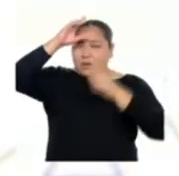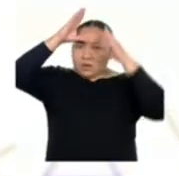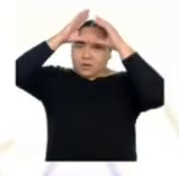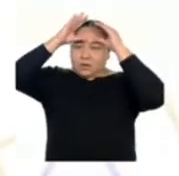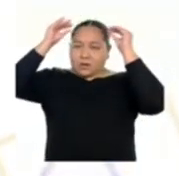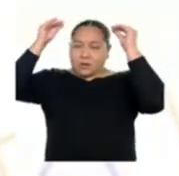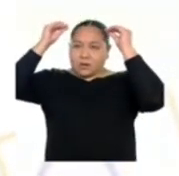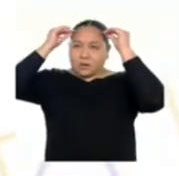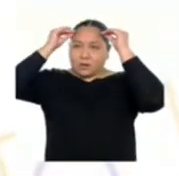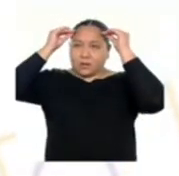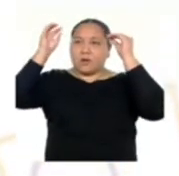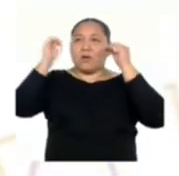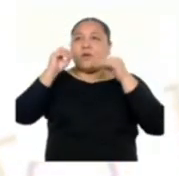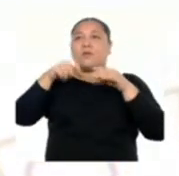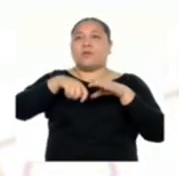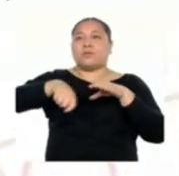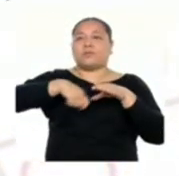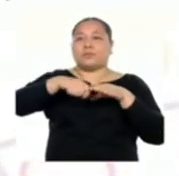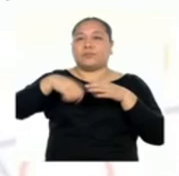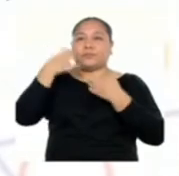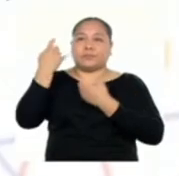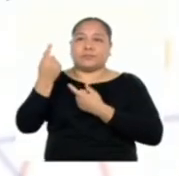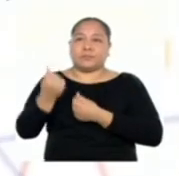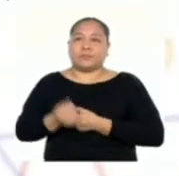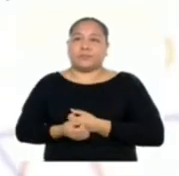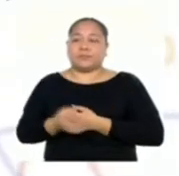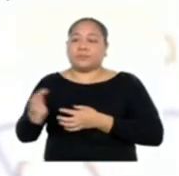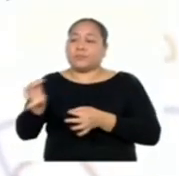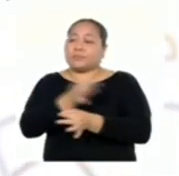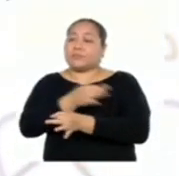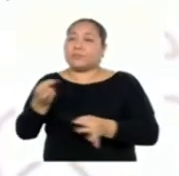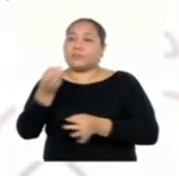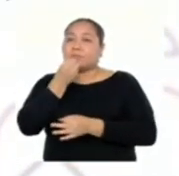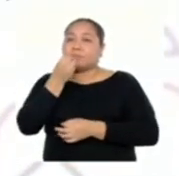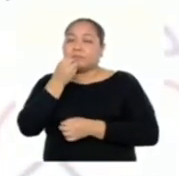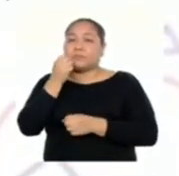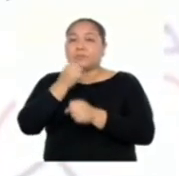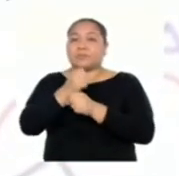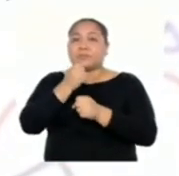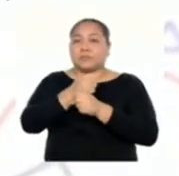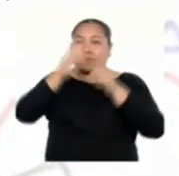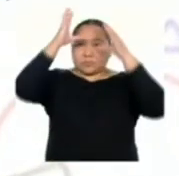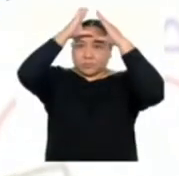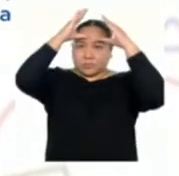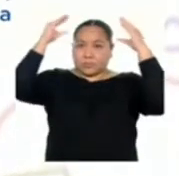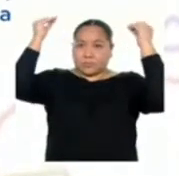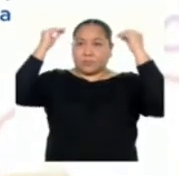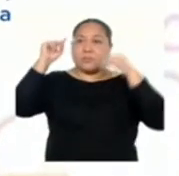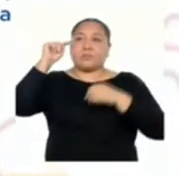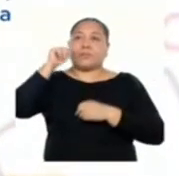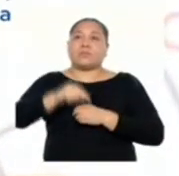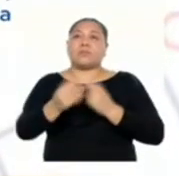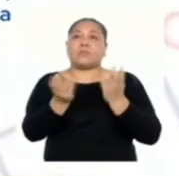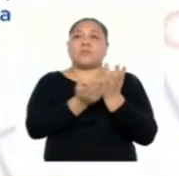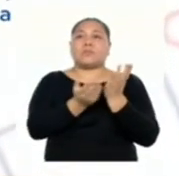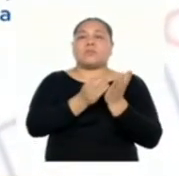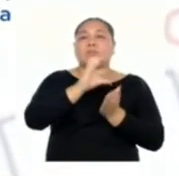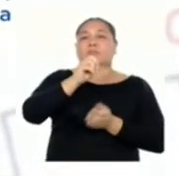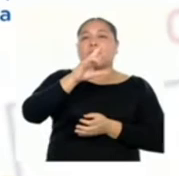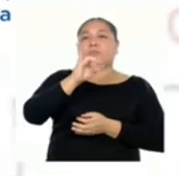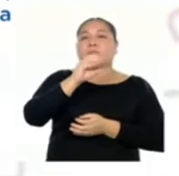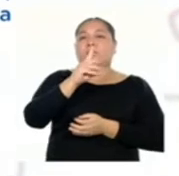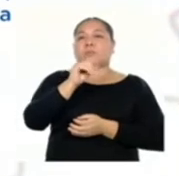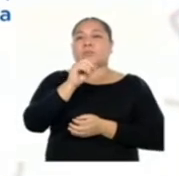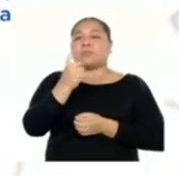economía doméstica, y a cambio de la alimentación trabajaban como enfermeras. Era el caso de la Escuela de la